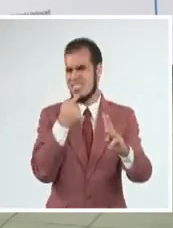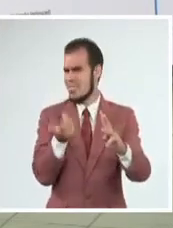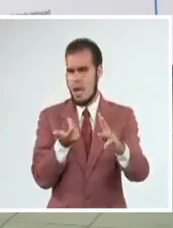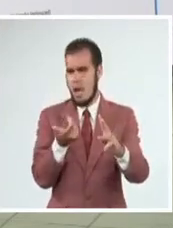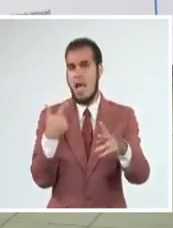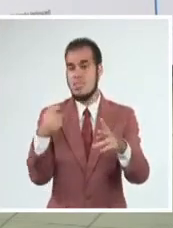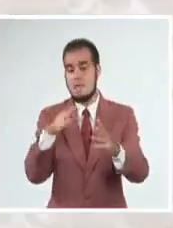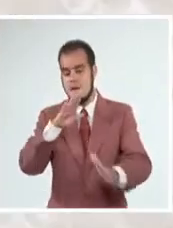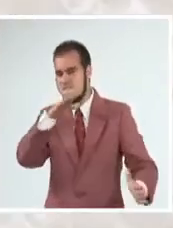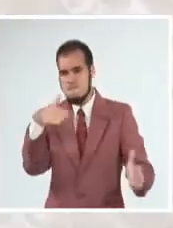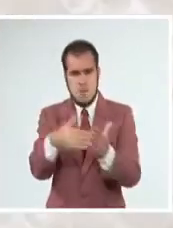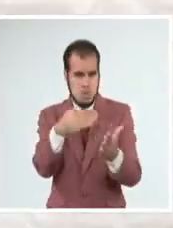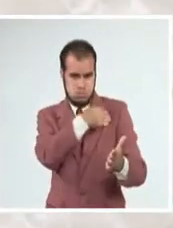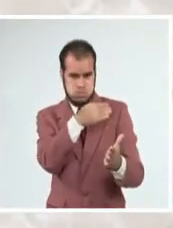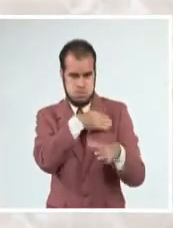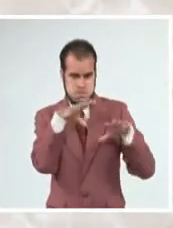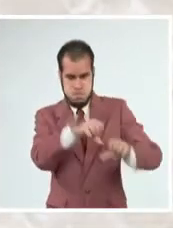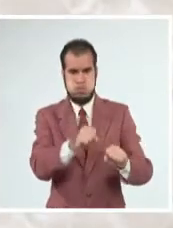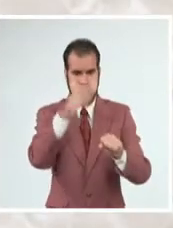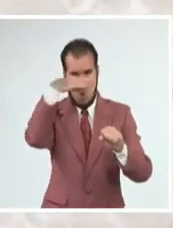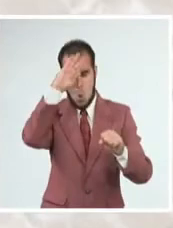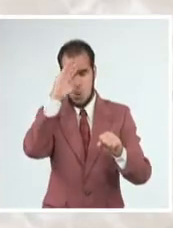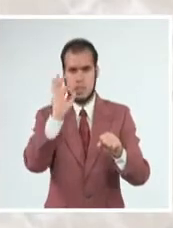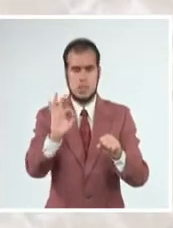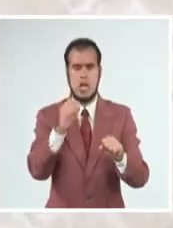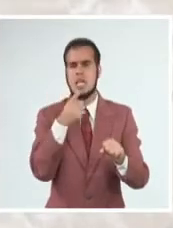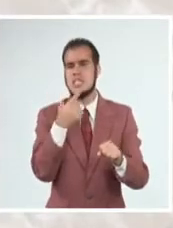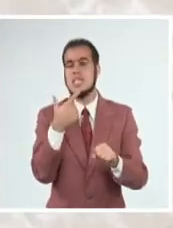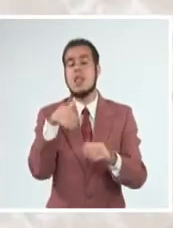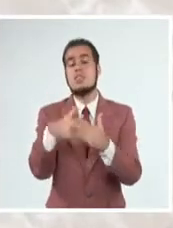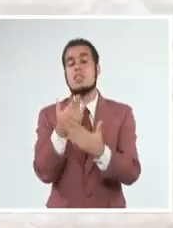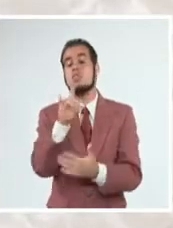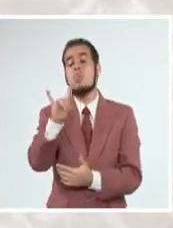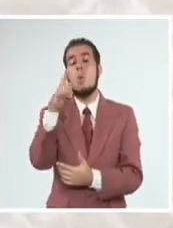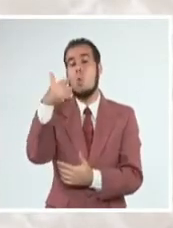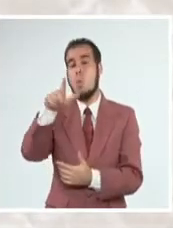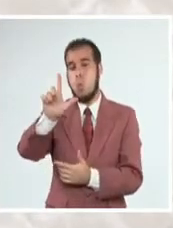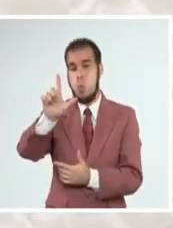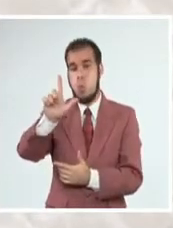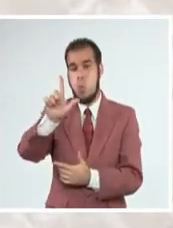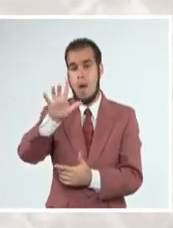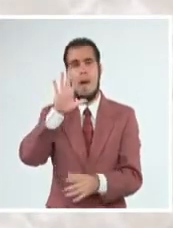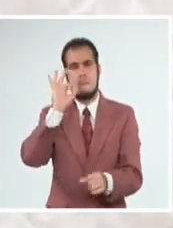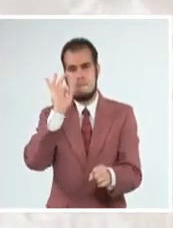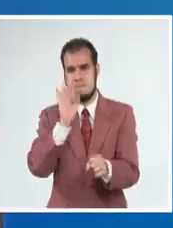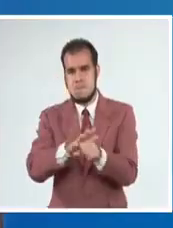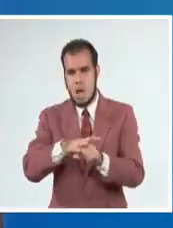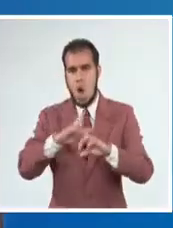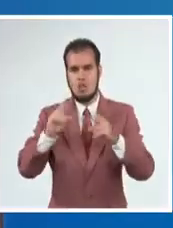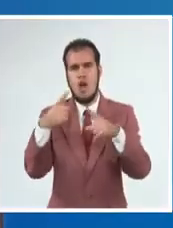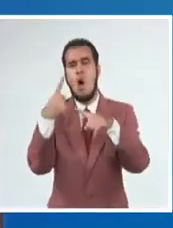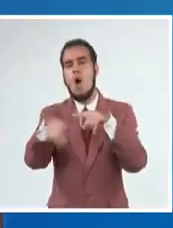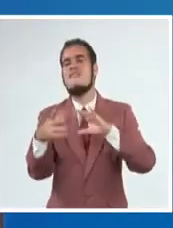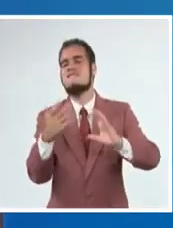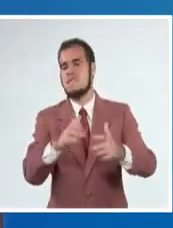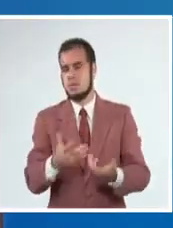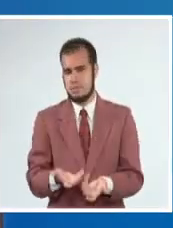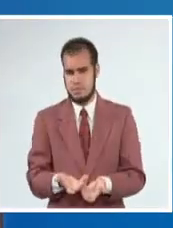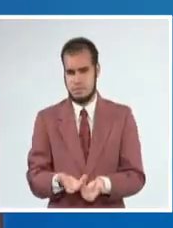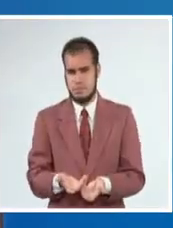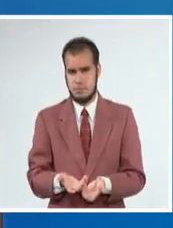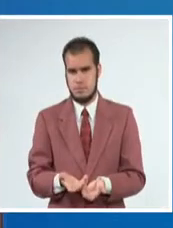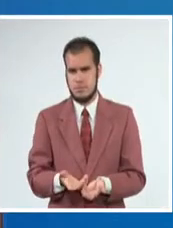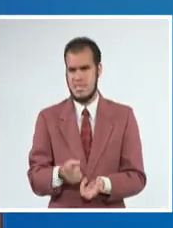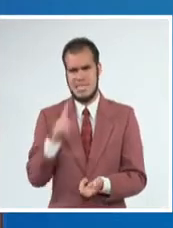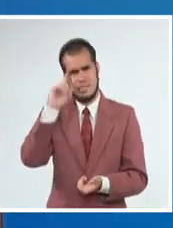humanitaria a Cuba, que el día 9 de julio activaron nuevas variantes. Es una agresión